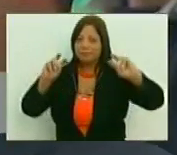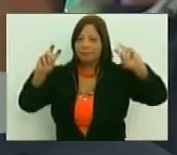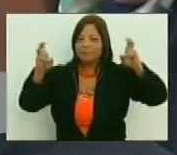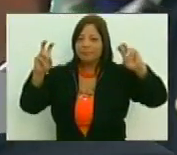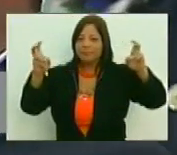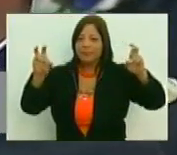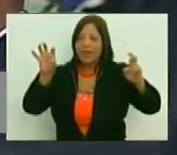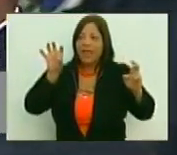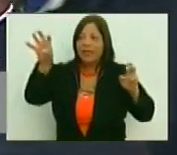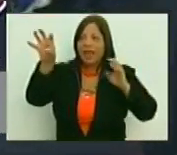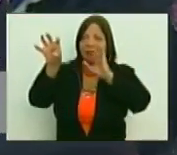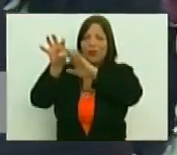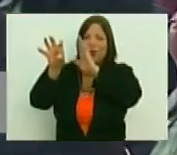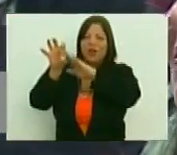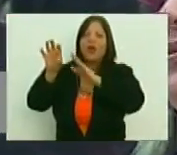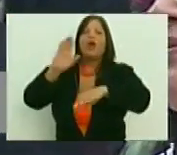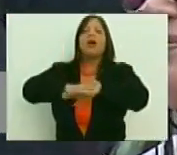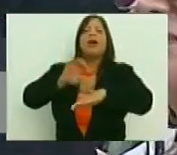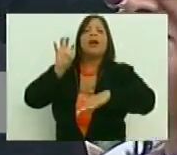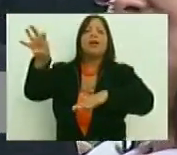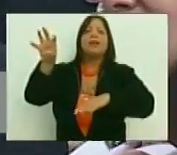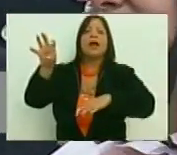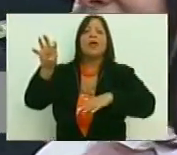El Estado cultura, ¿por qué?